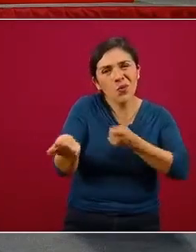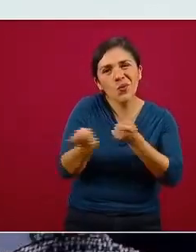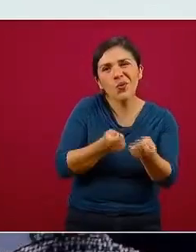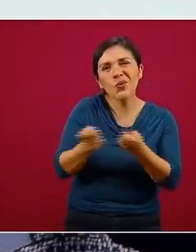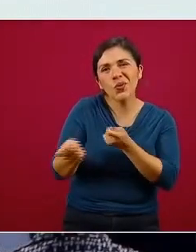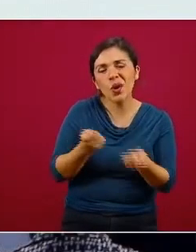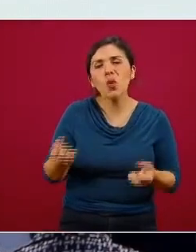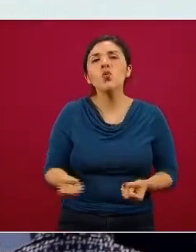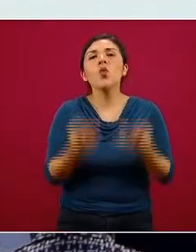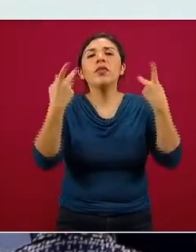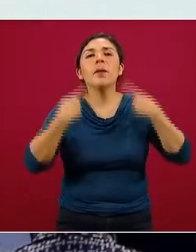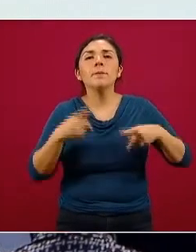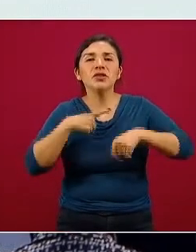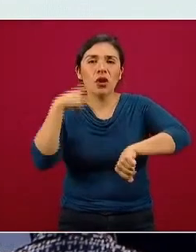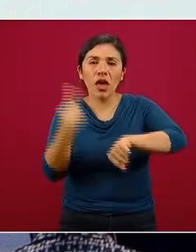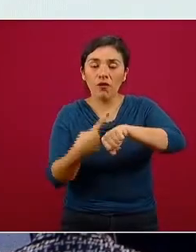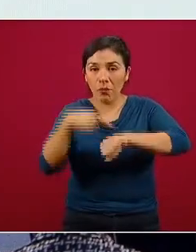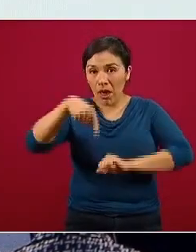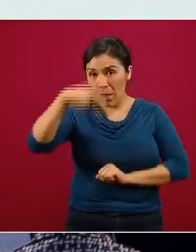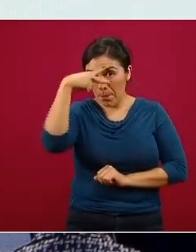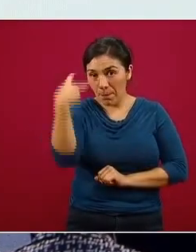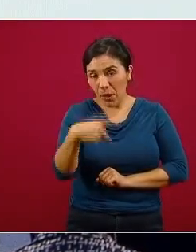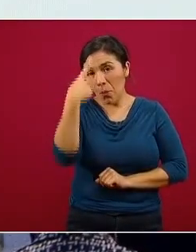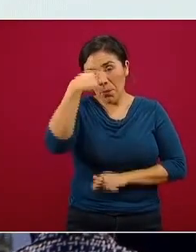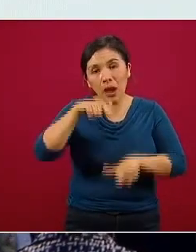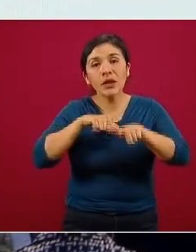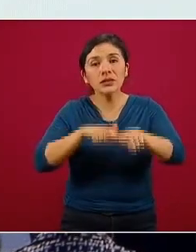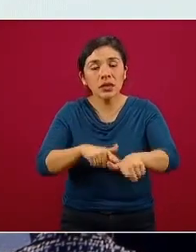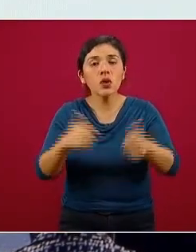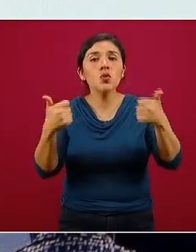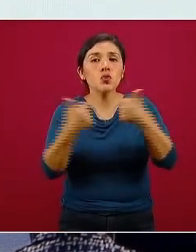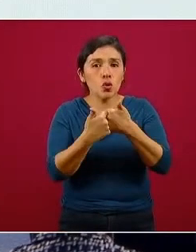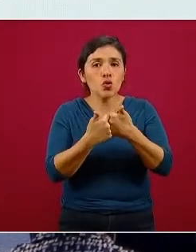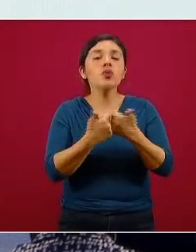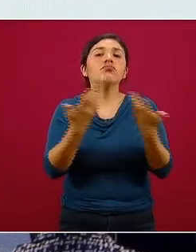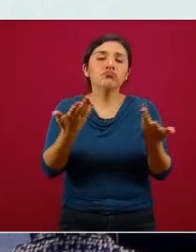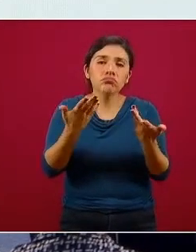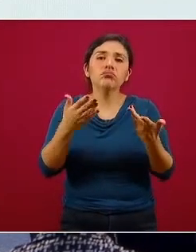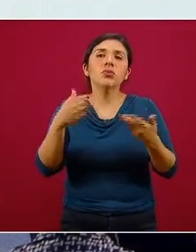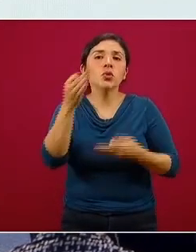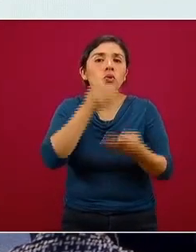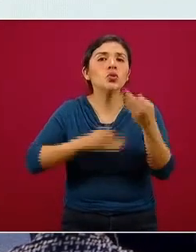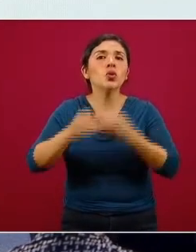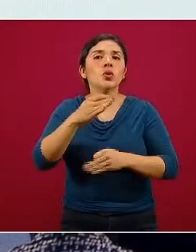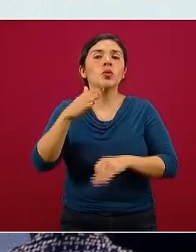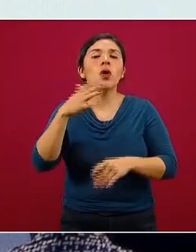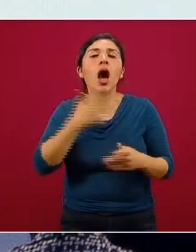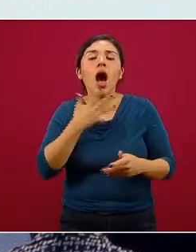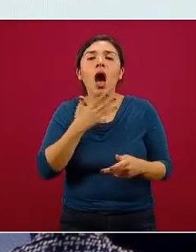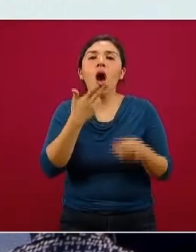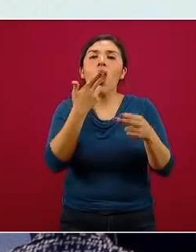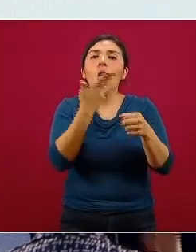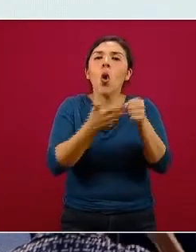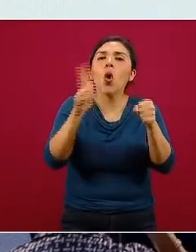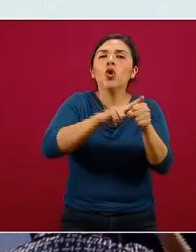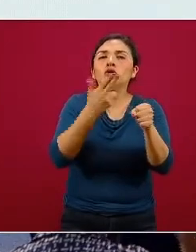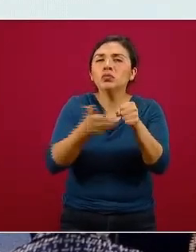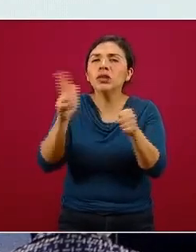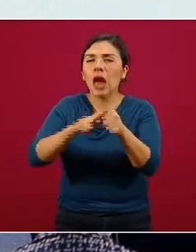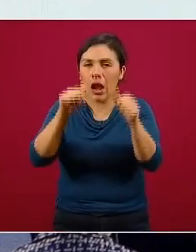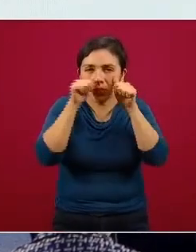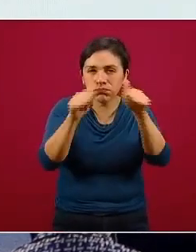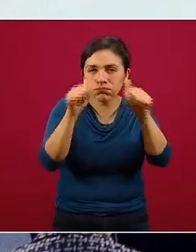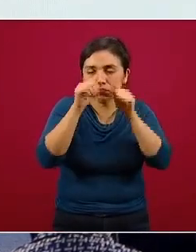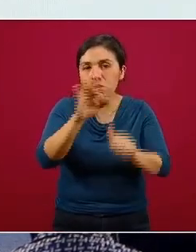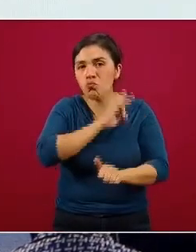la carga de enfermedad en México, que permita seguir teniendo disponibilidad de camas en los hospitales para atender